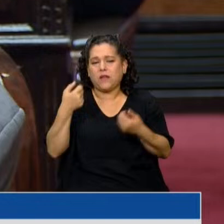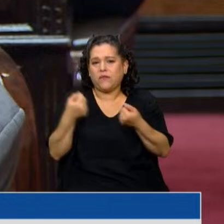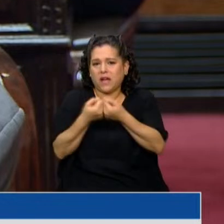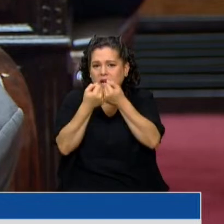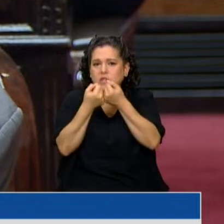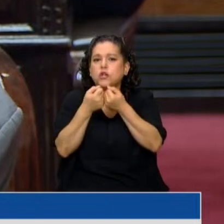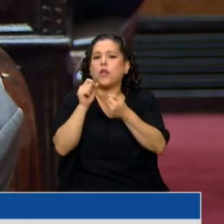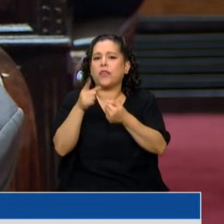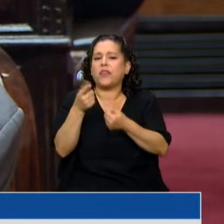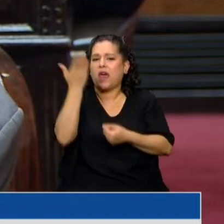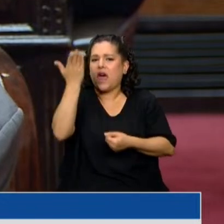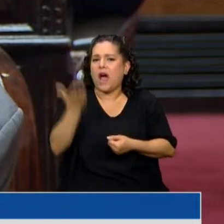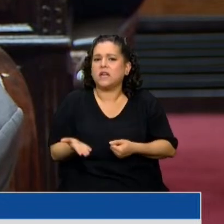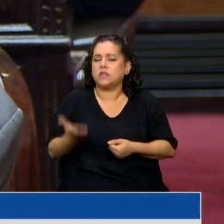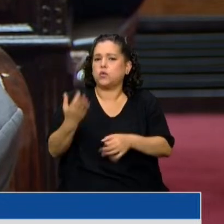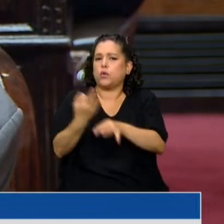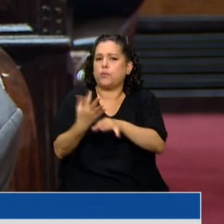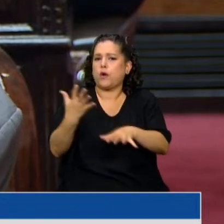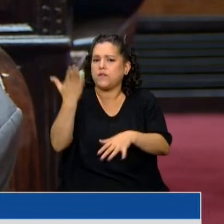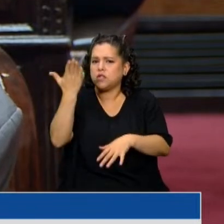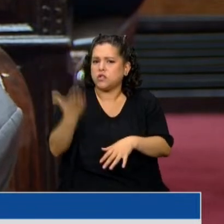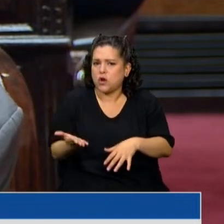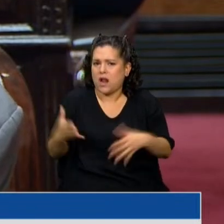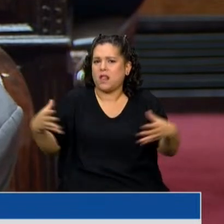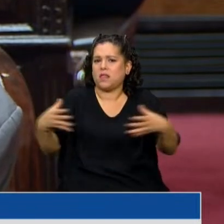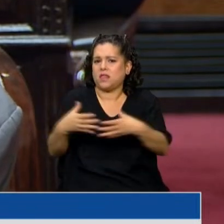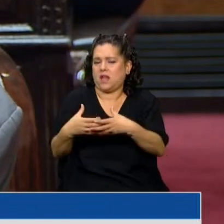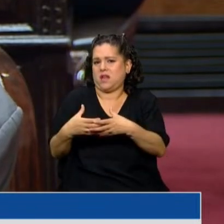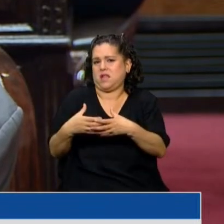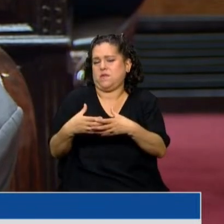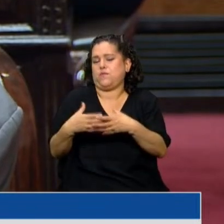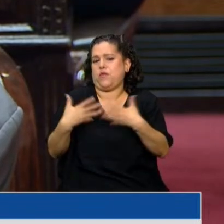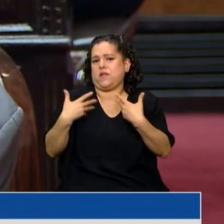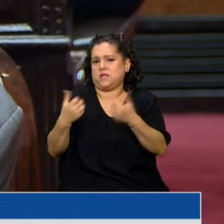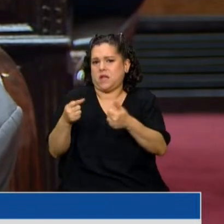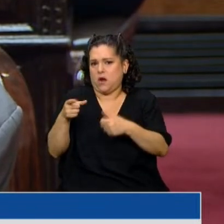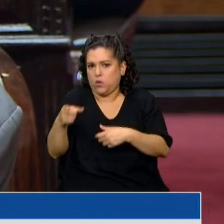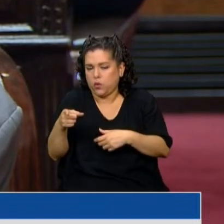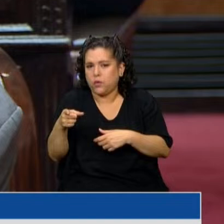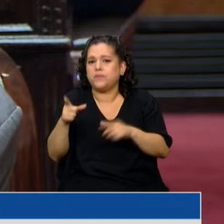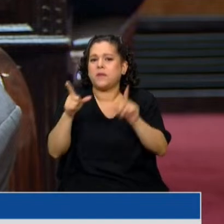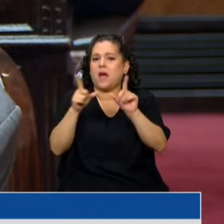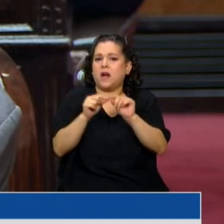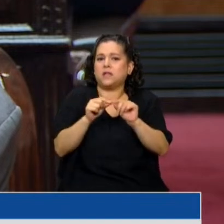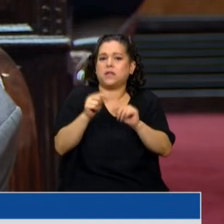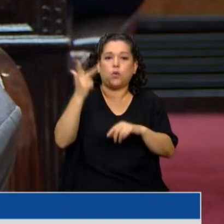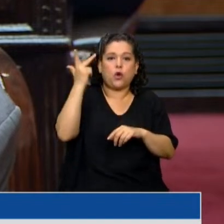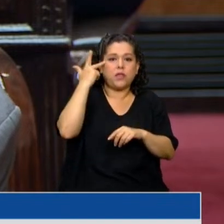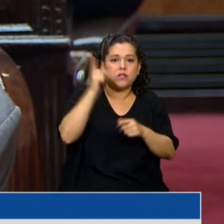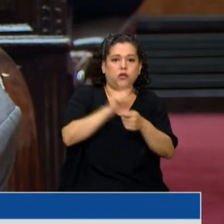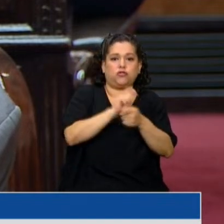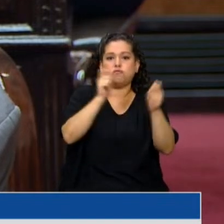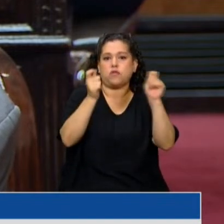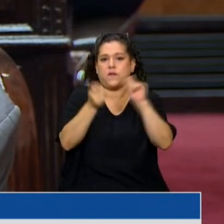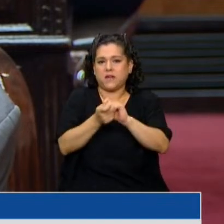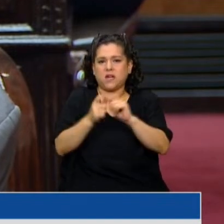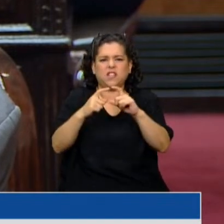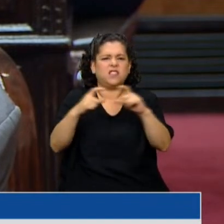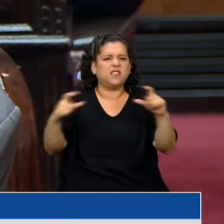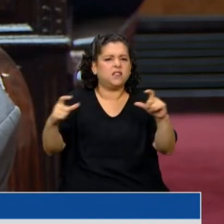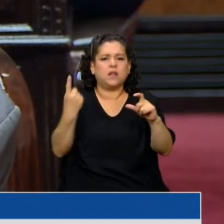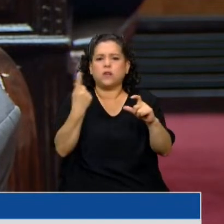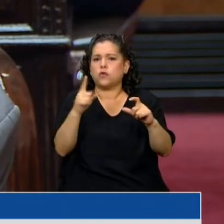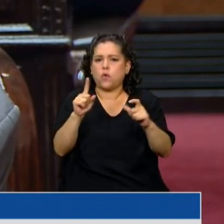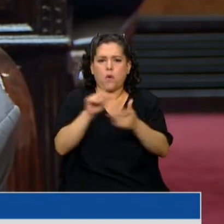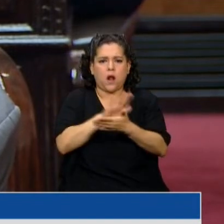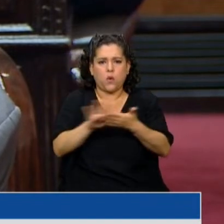aptitud profesional del equipo de salud. Modifícase el artículo 18, que quedará con el siguiente